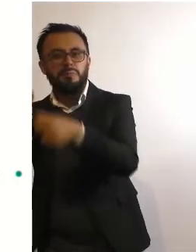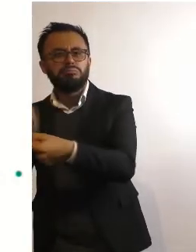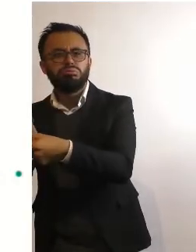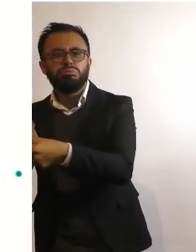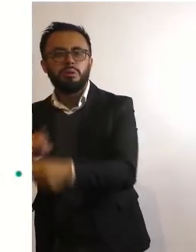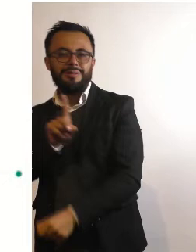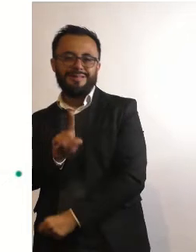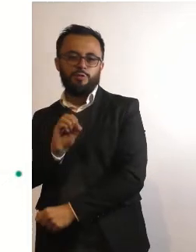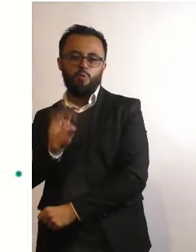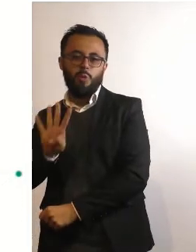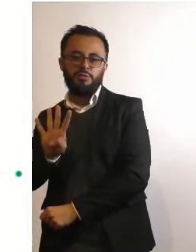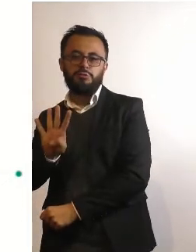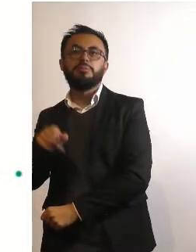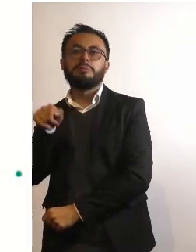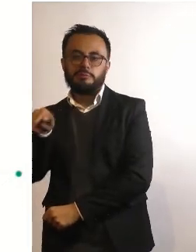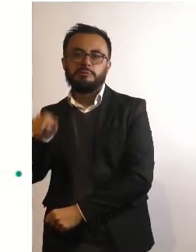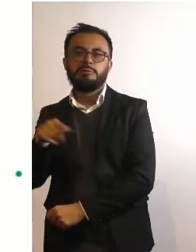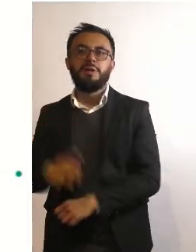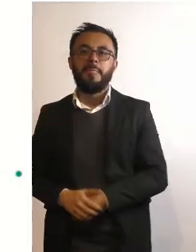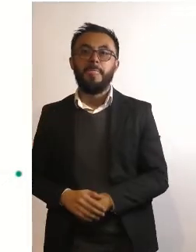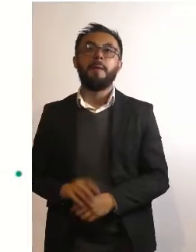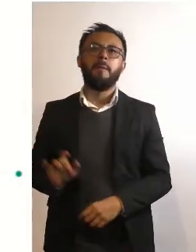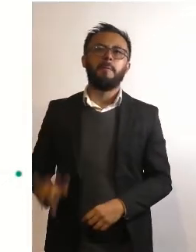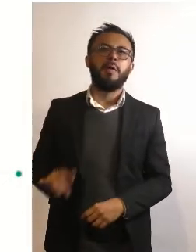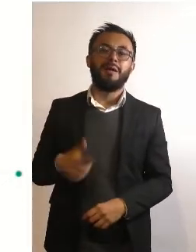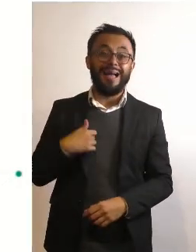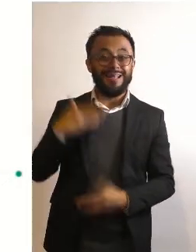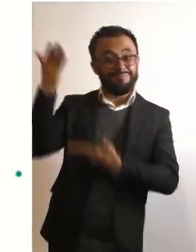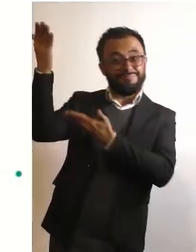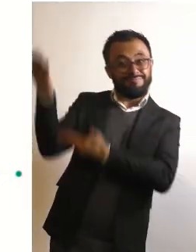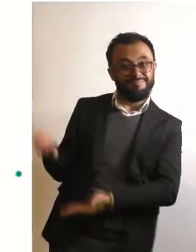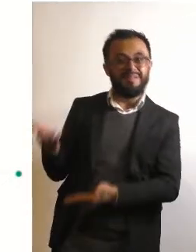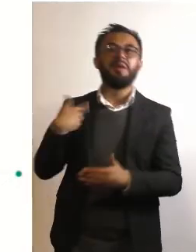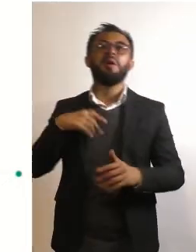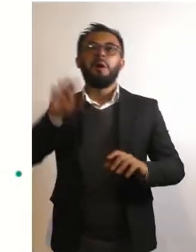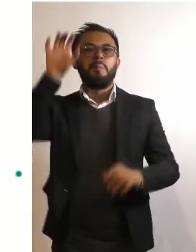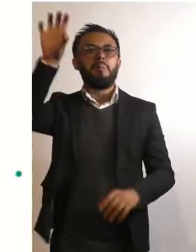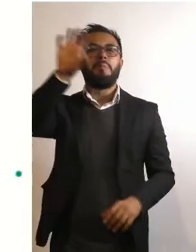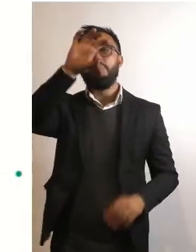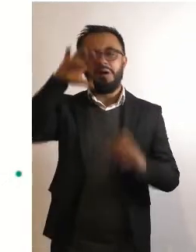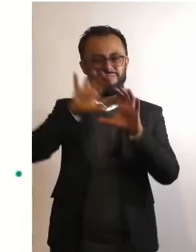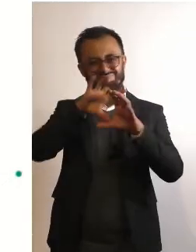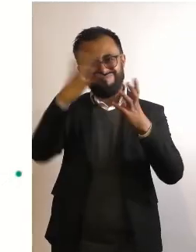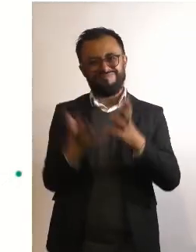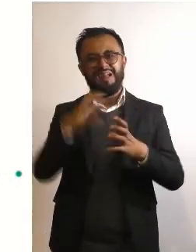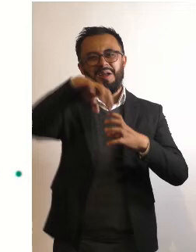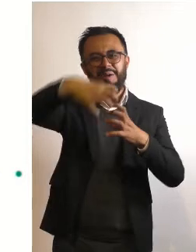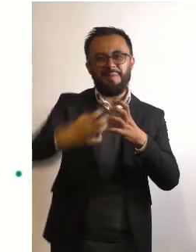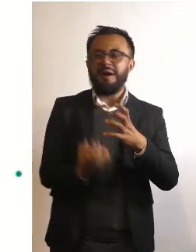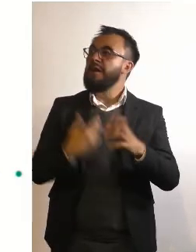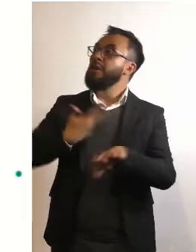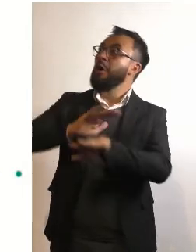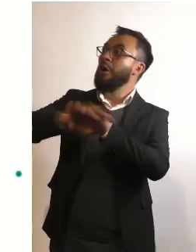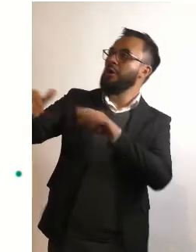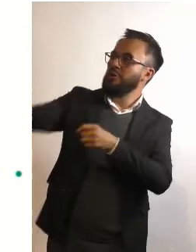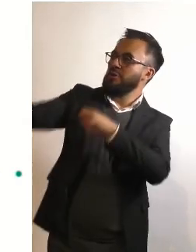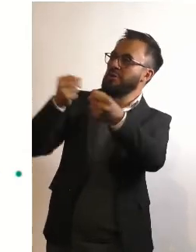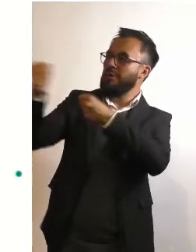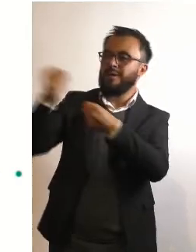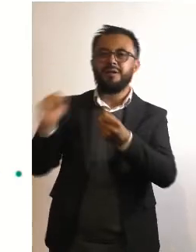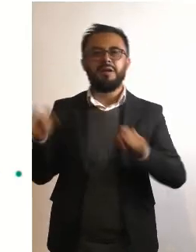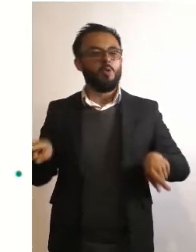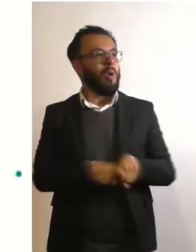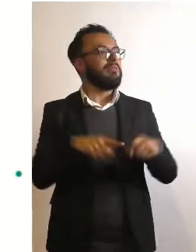esos son los países invitados con los cuales hemos desarrollado nuestra semana de internacionalización en casa. Para